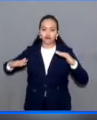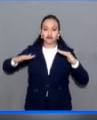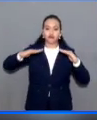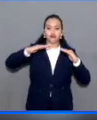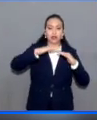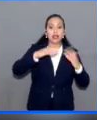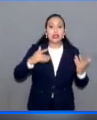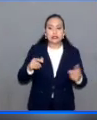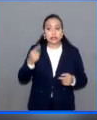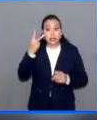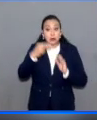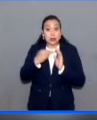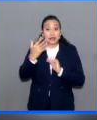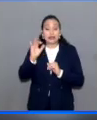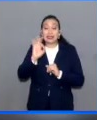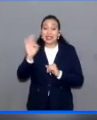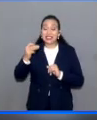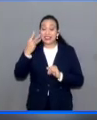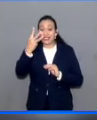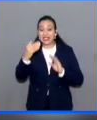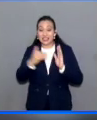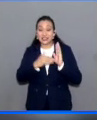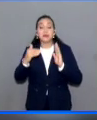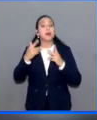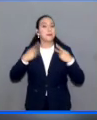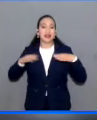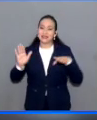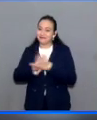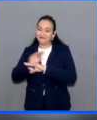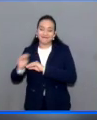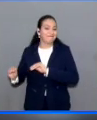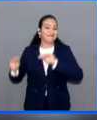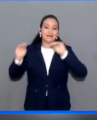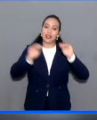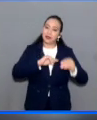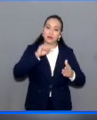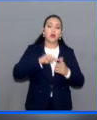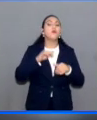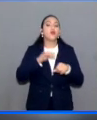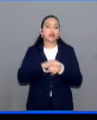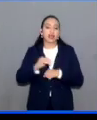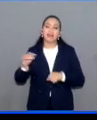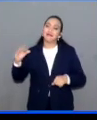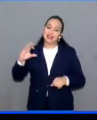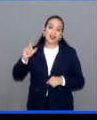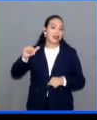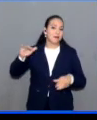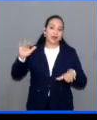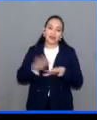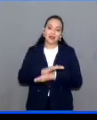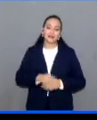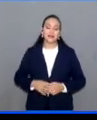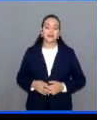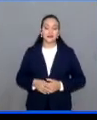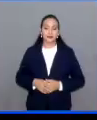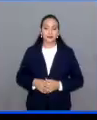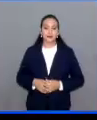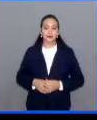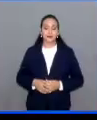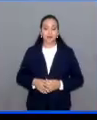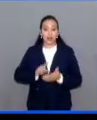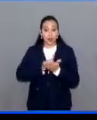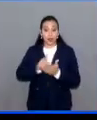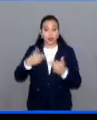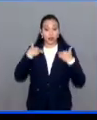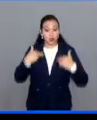menos 3 millones de desplazados en México por razón del cambio climático. Y el derecho humano al cuidado